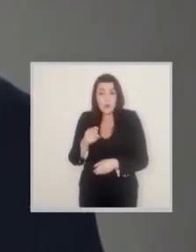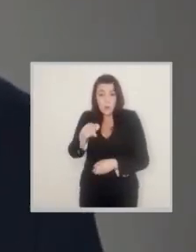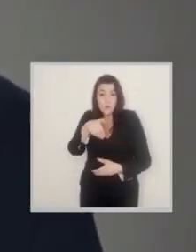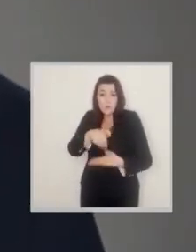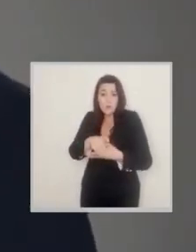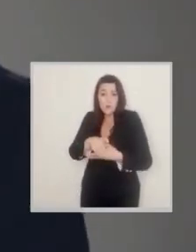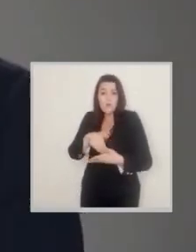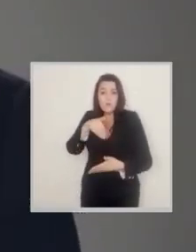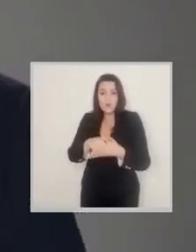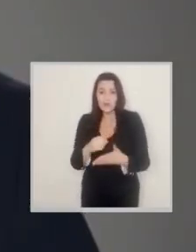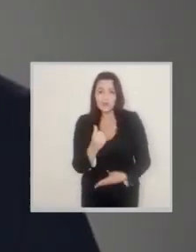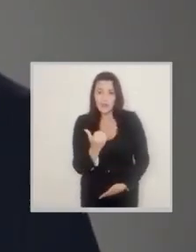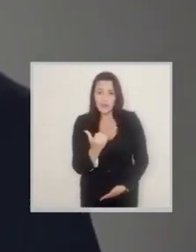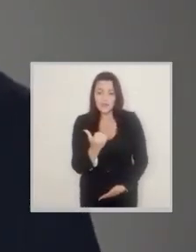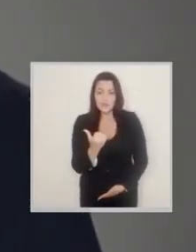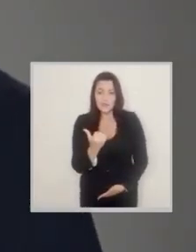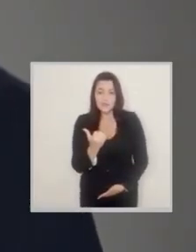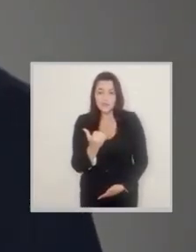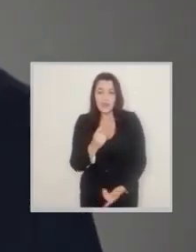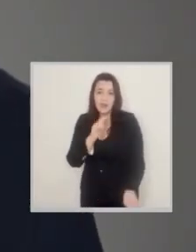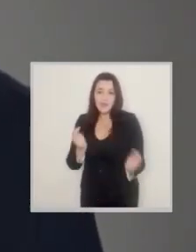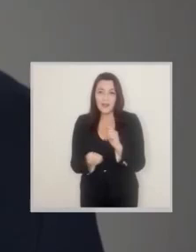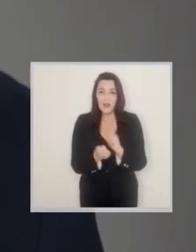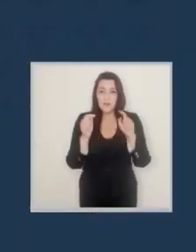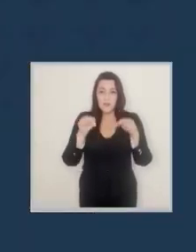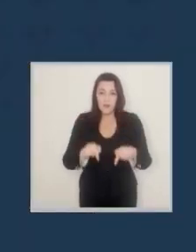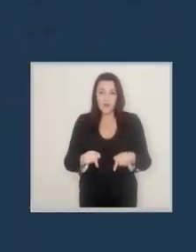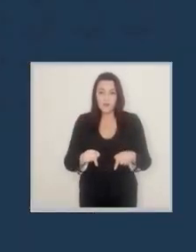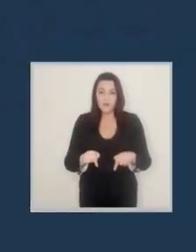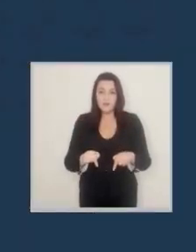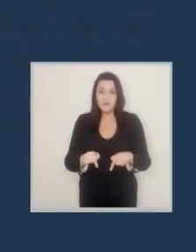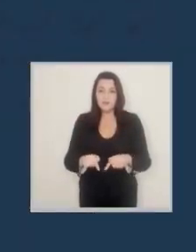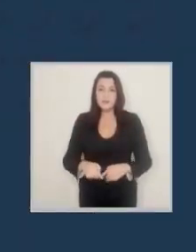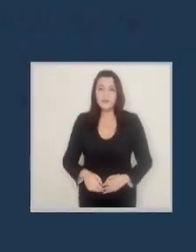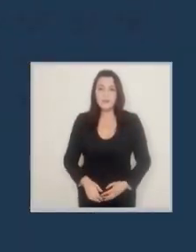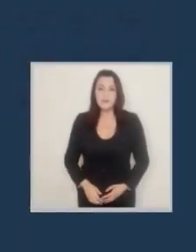voto. Vota 6. El cambio es hoy.